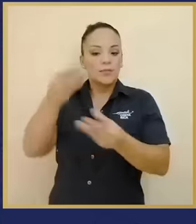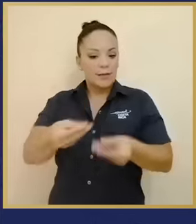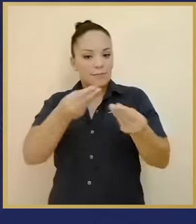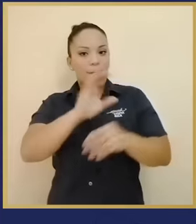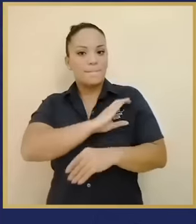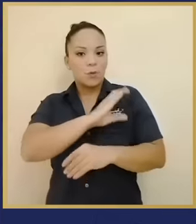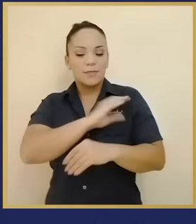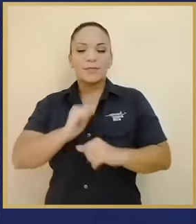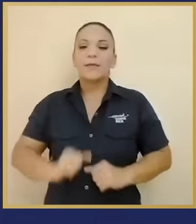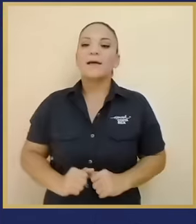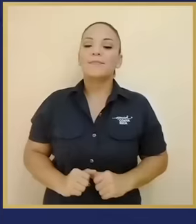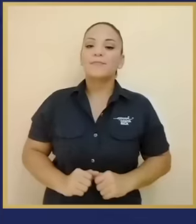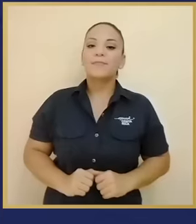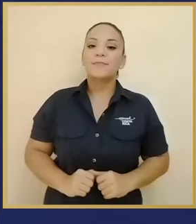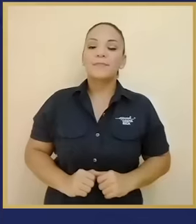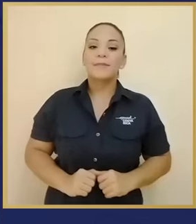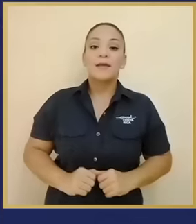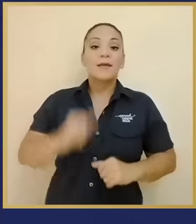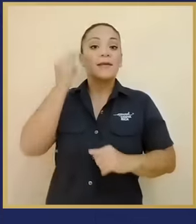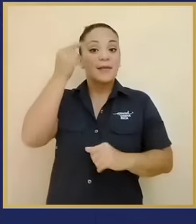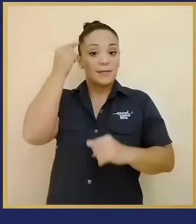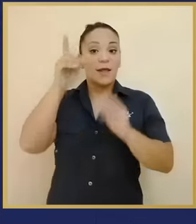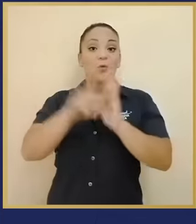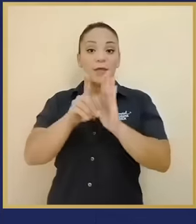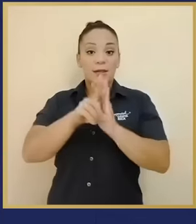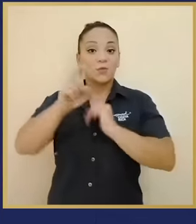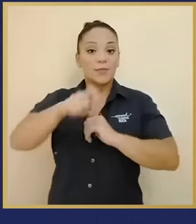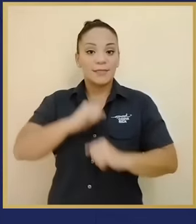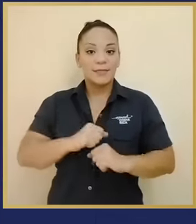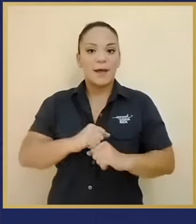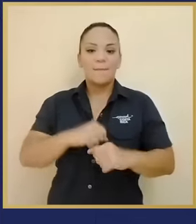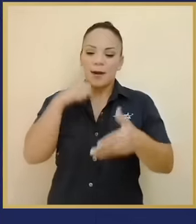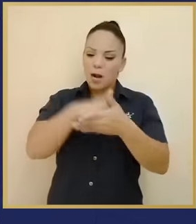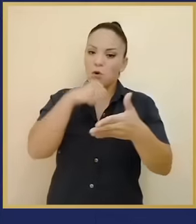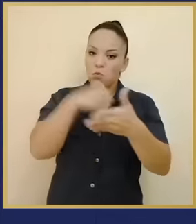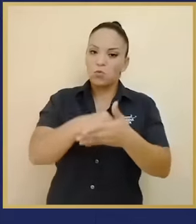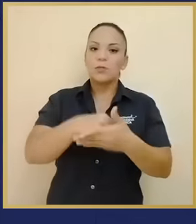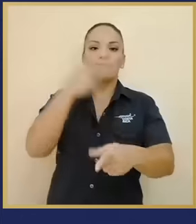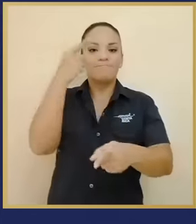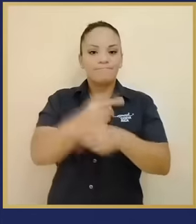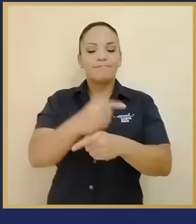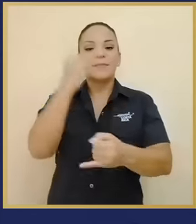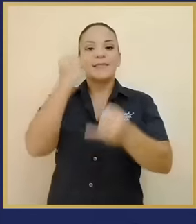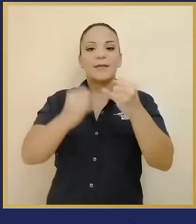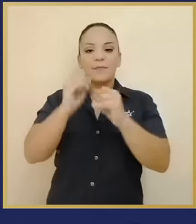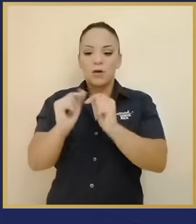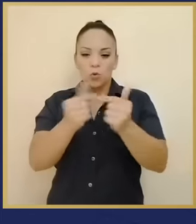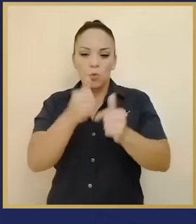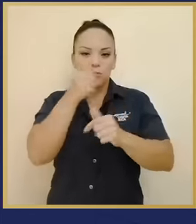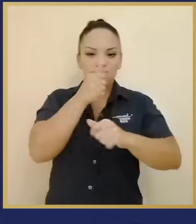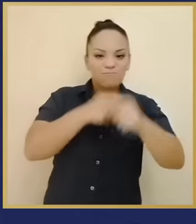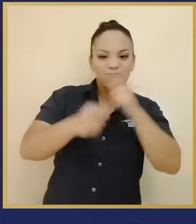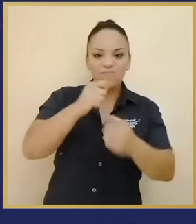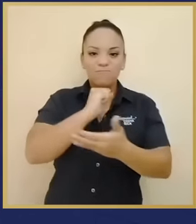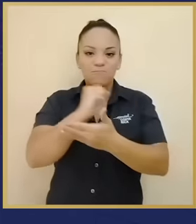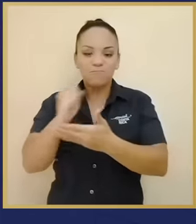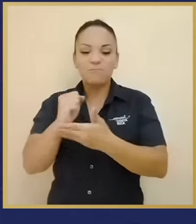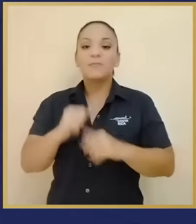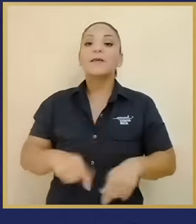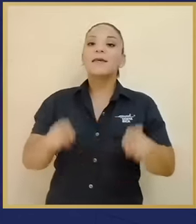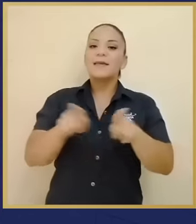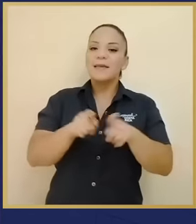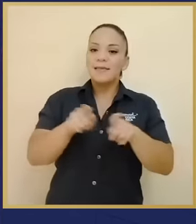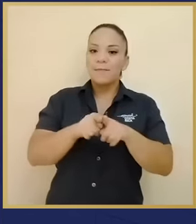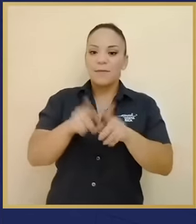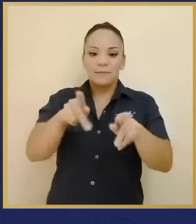nuestras policías y nuestro Estado de Derecho para hacer una lucha efectiva contra el AMPA, contra la criminalidad, pero sobre